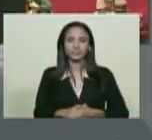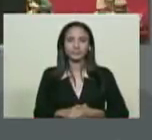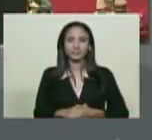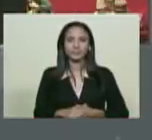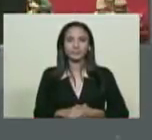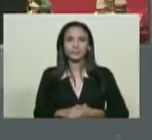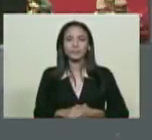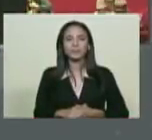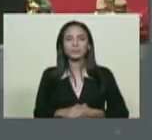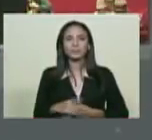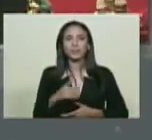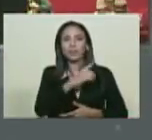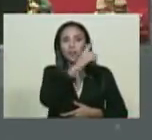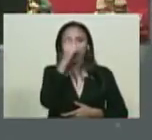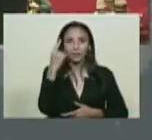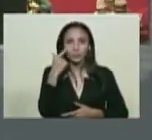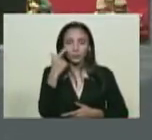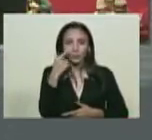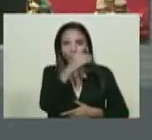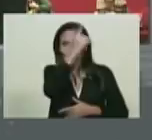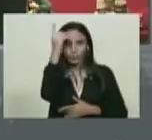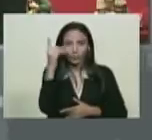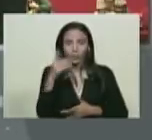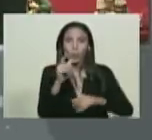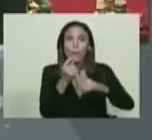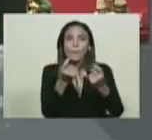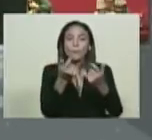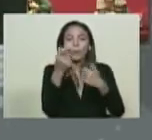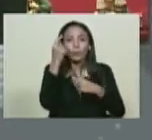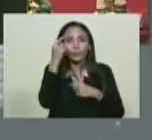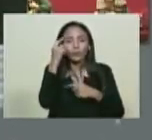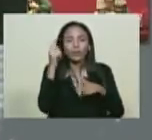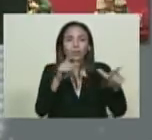Bueno, Diosdado, quedan pocos días.